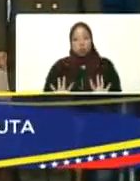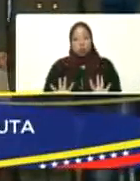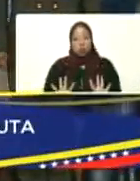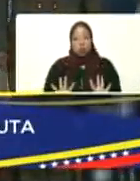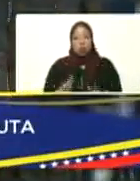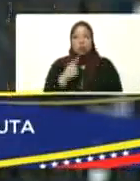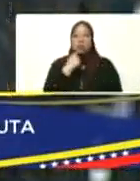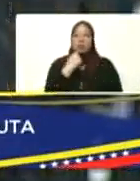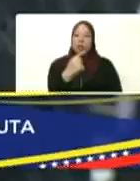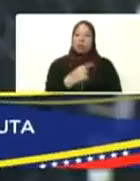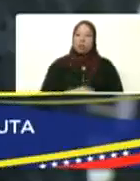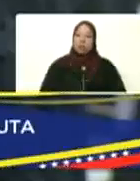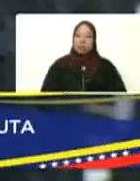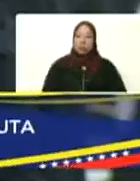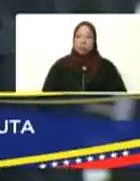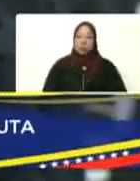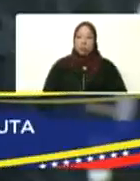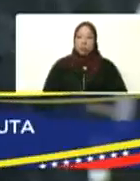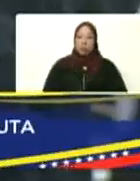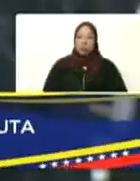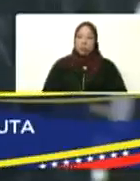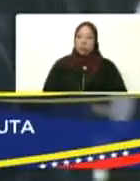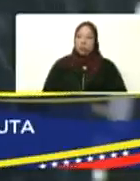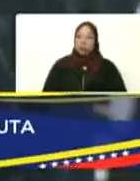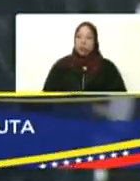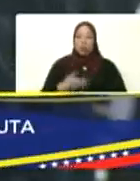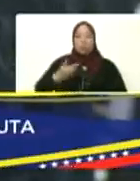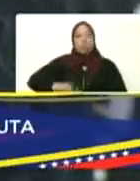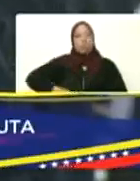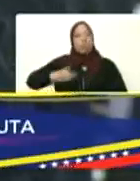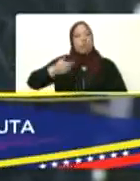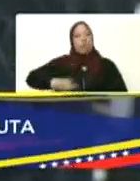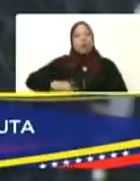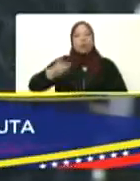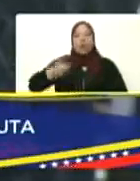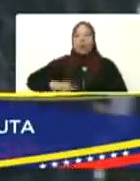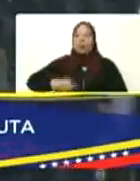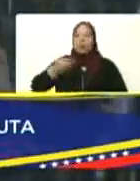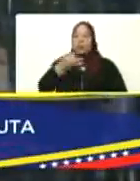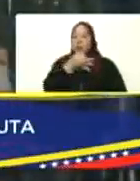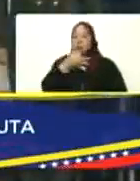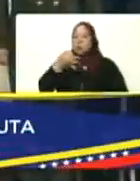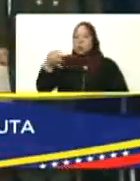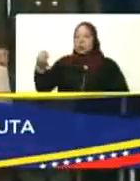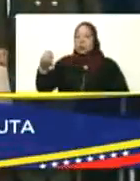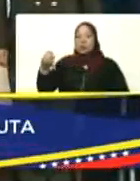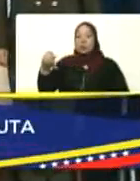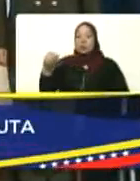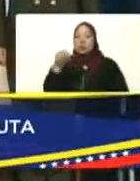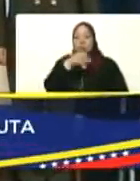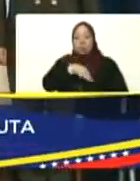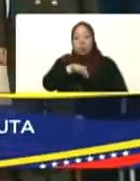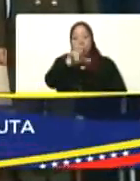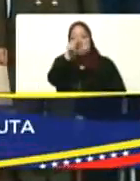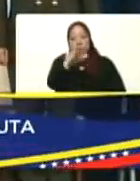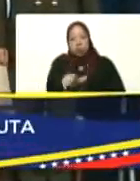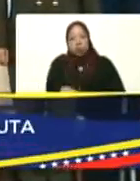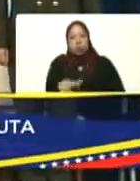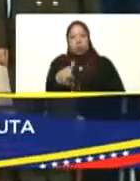les digo, extraordinaria palabra del mayor general